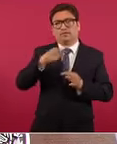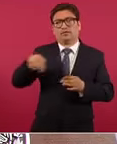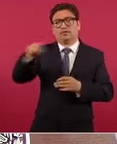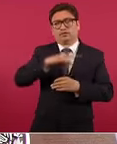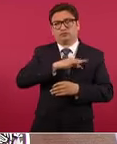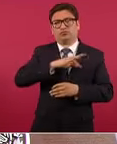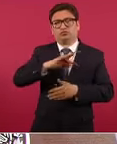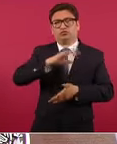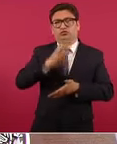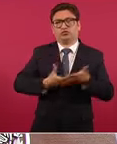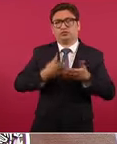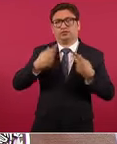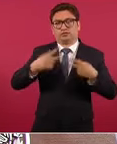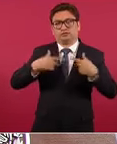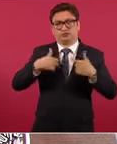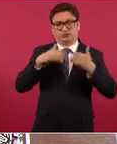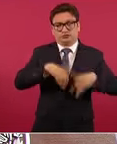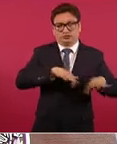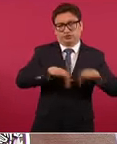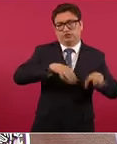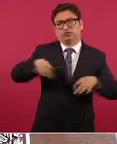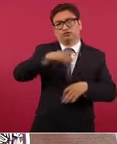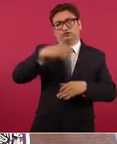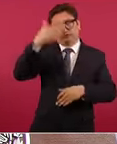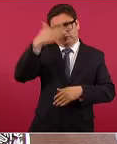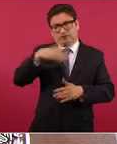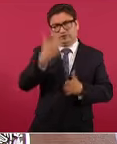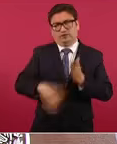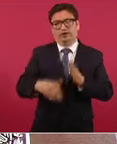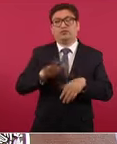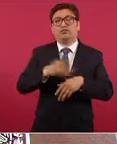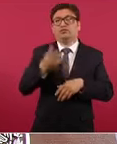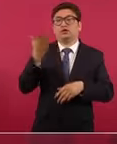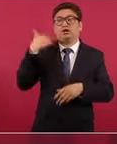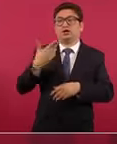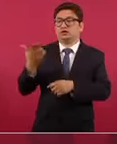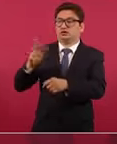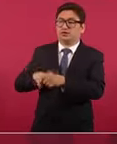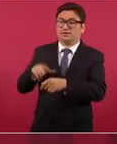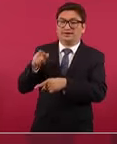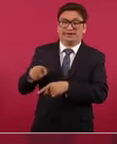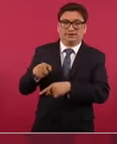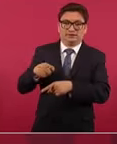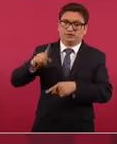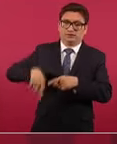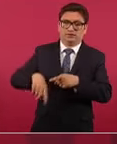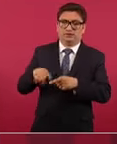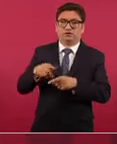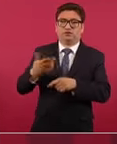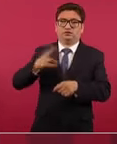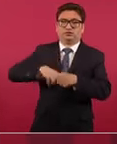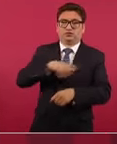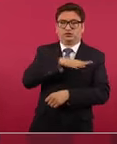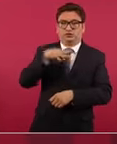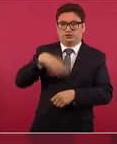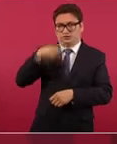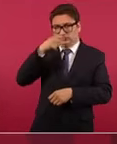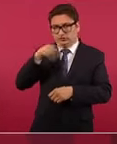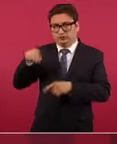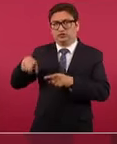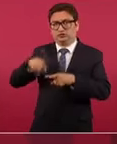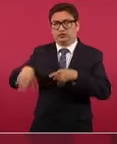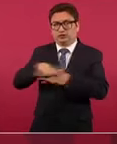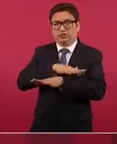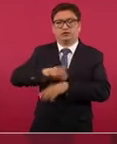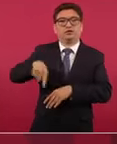del resto del personal que hace falta usted es un hospital que sustituye al anterior hospital general de hermosillo pero